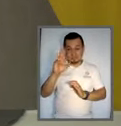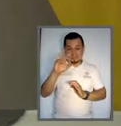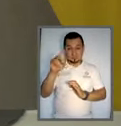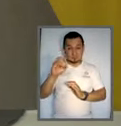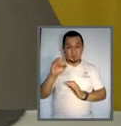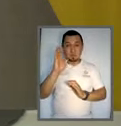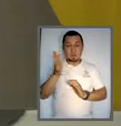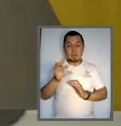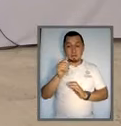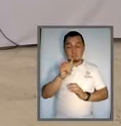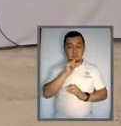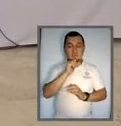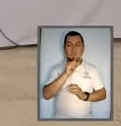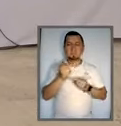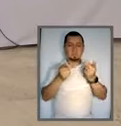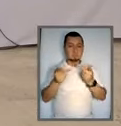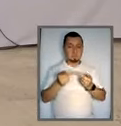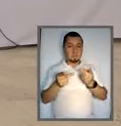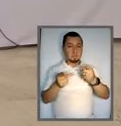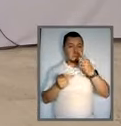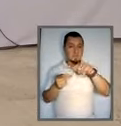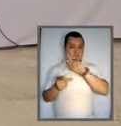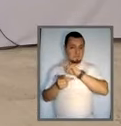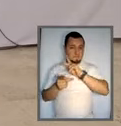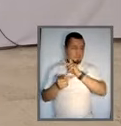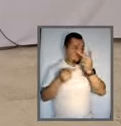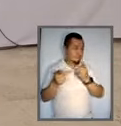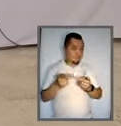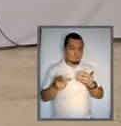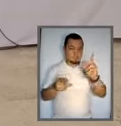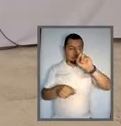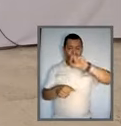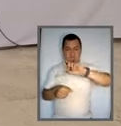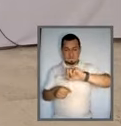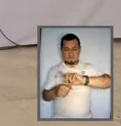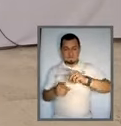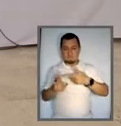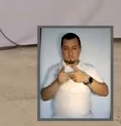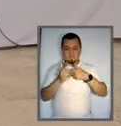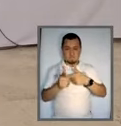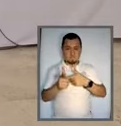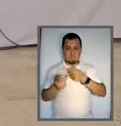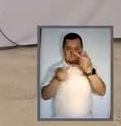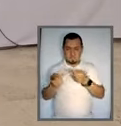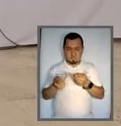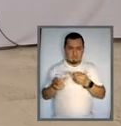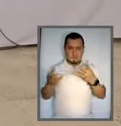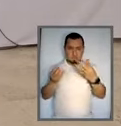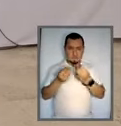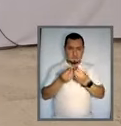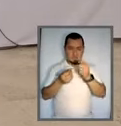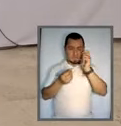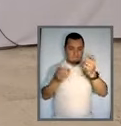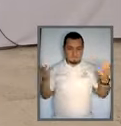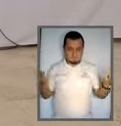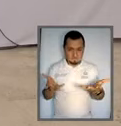información. Agregaría, gobernador, en el tema del preventivo, los últimos días se ha seguido muestreando y ya no han resultado casos positivos, lo